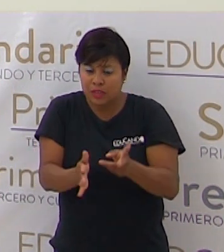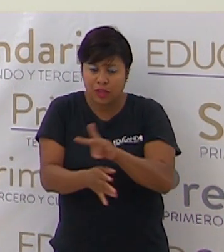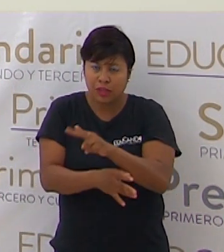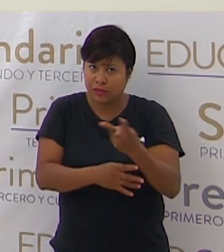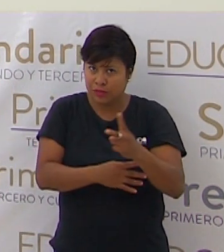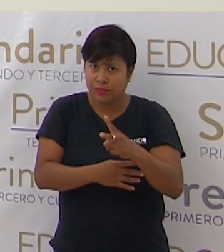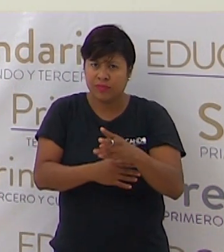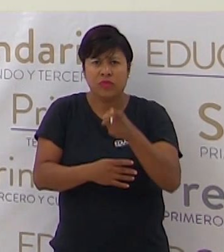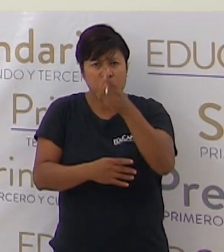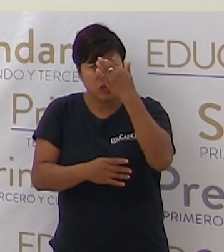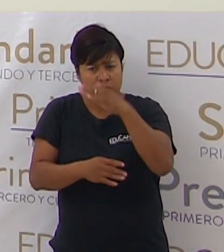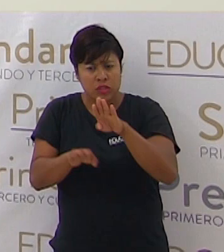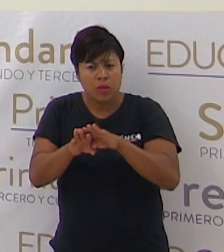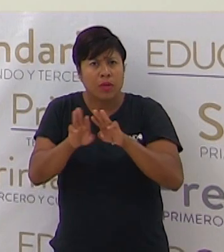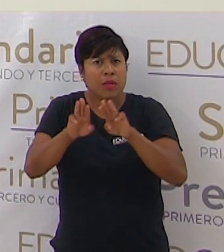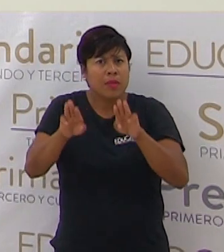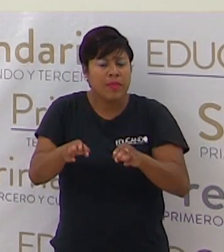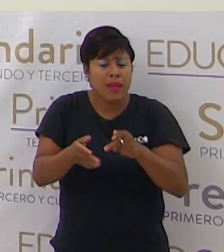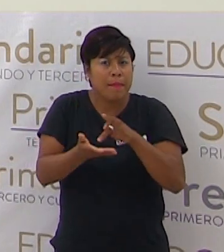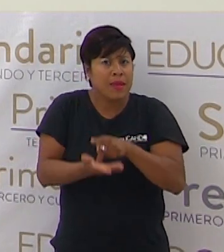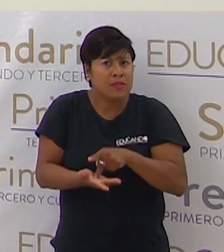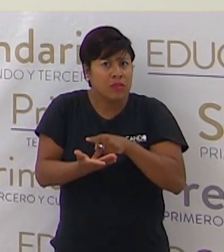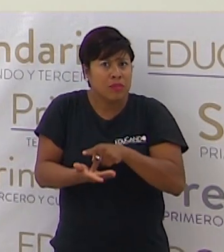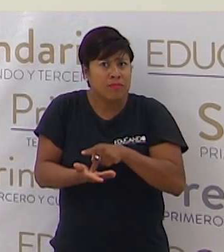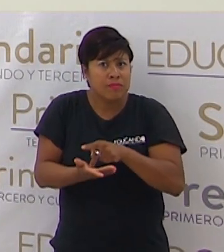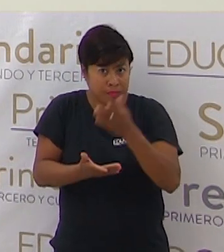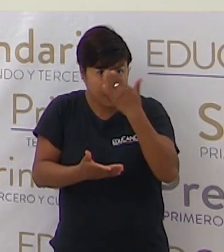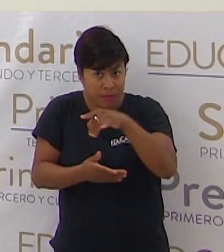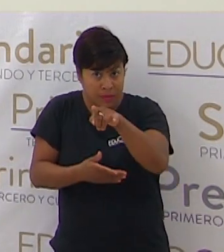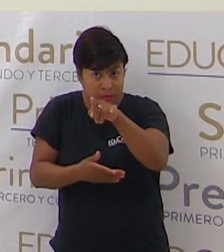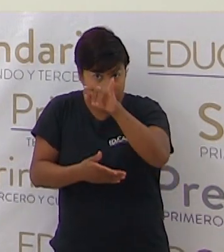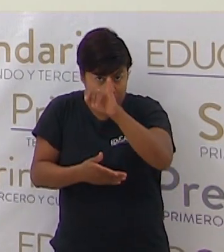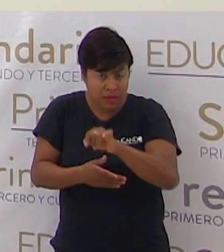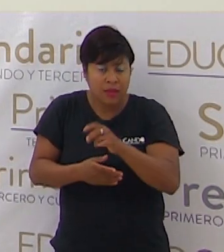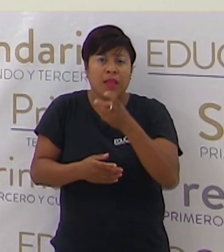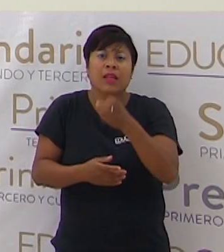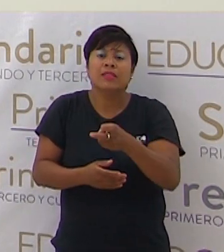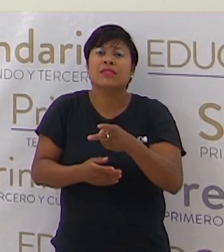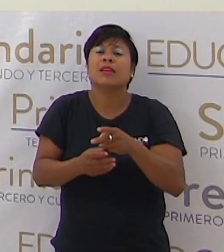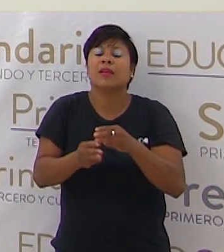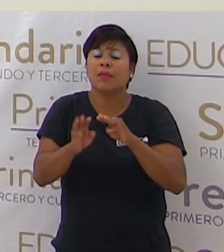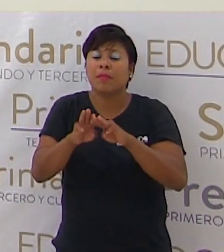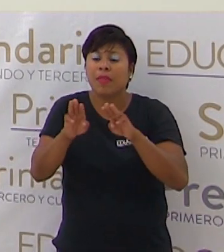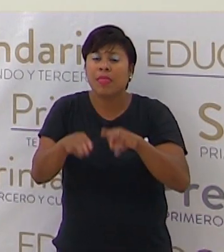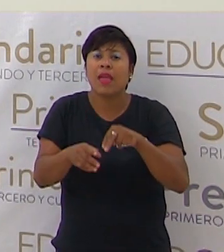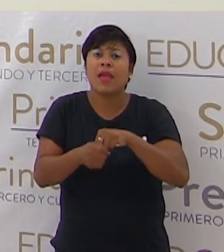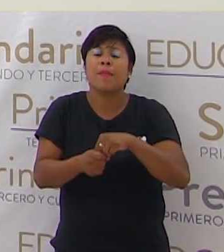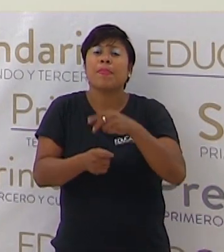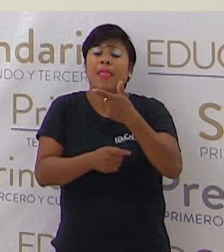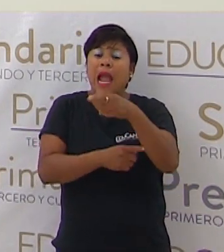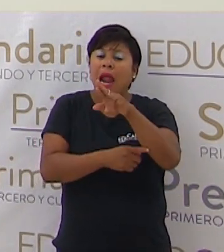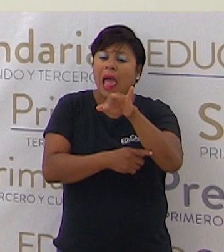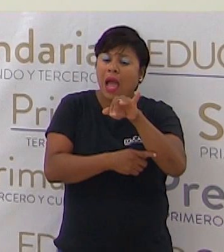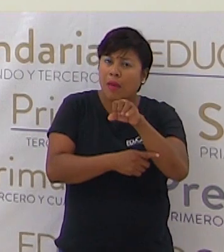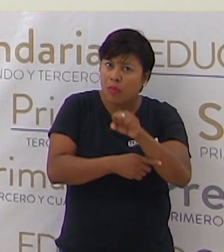¿Y tú sabes cómo se mide el peso? ¿Sí? Se mide en